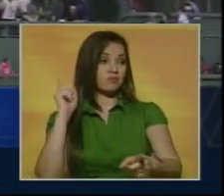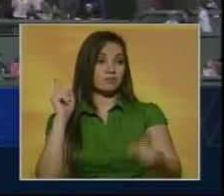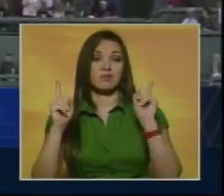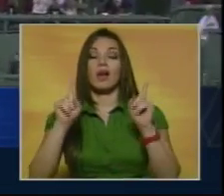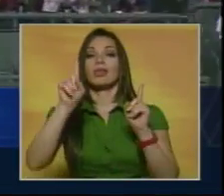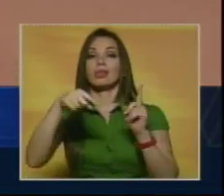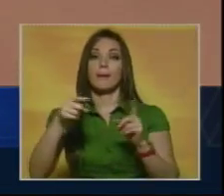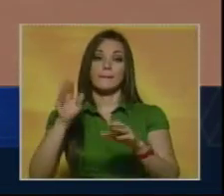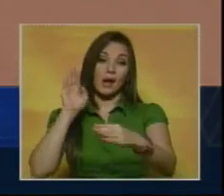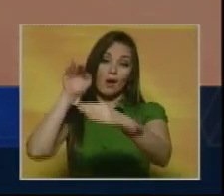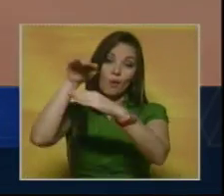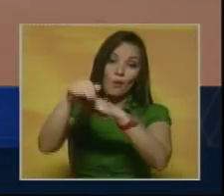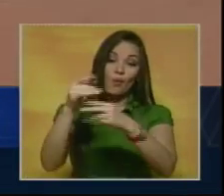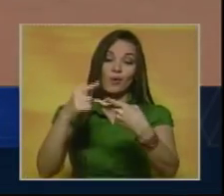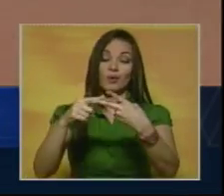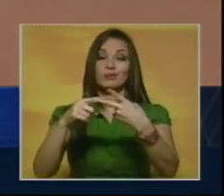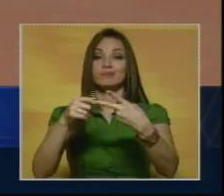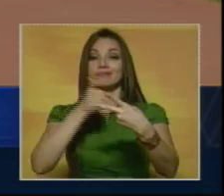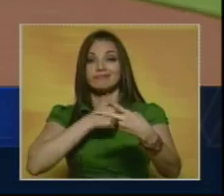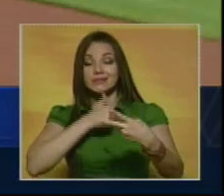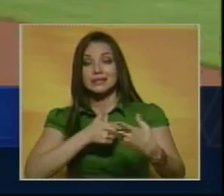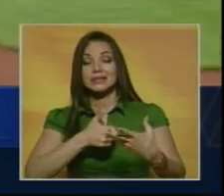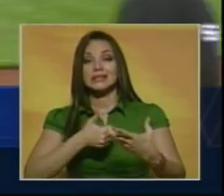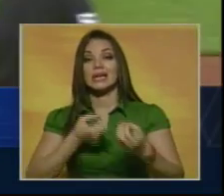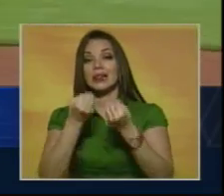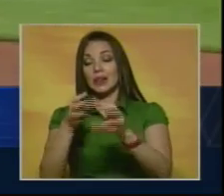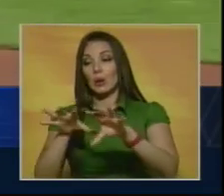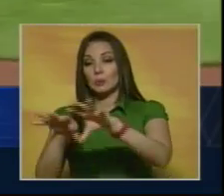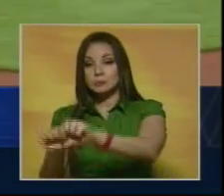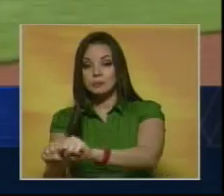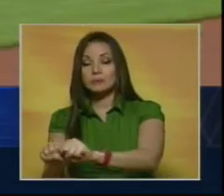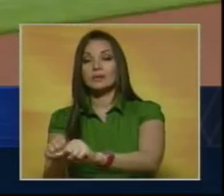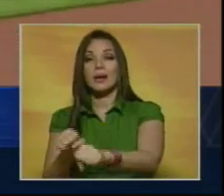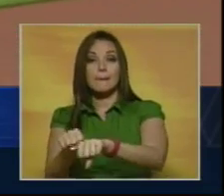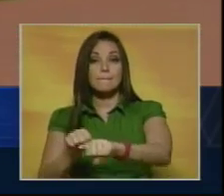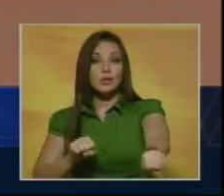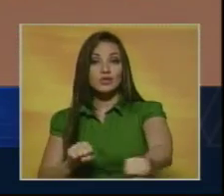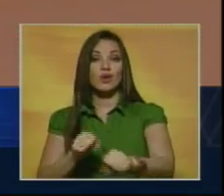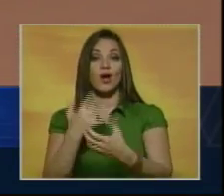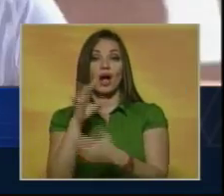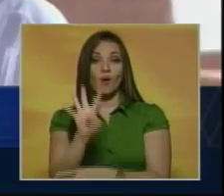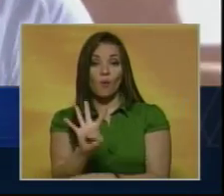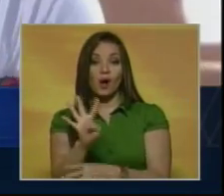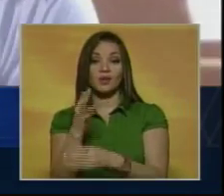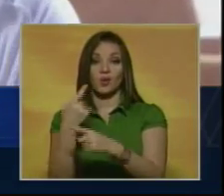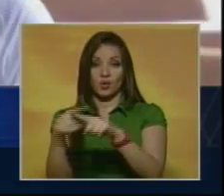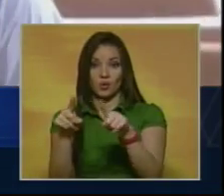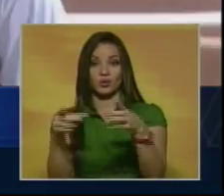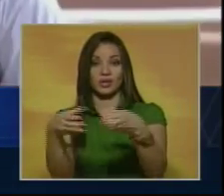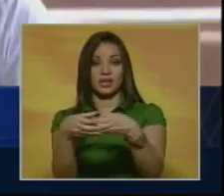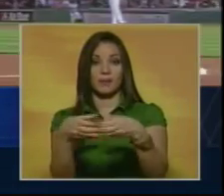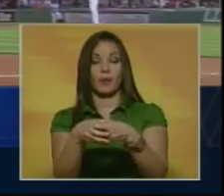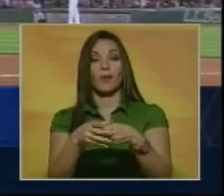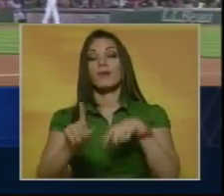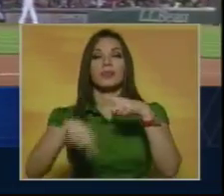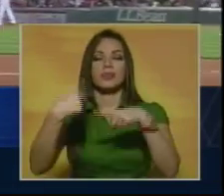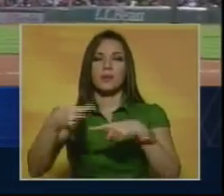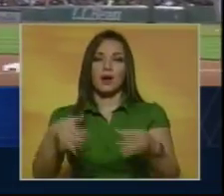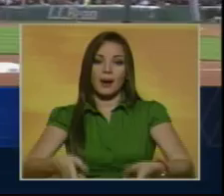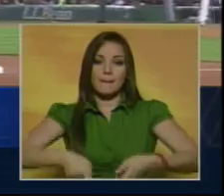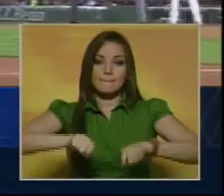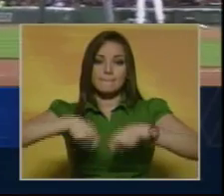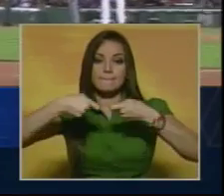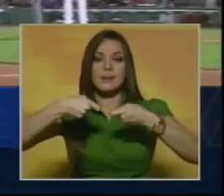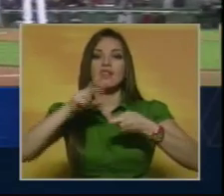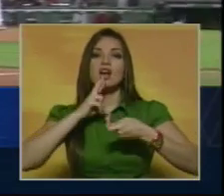jonrón, toleró 3 anotaciones, otorgó par de boletos y ponchó a 4 rivales. Al final, los Medias Rojas derrotaron